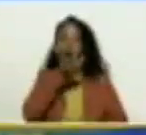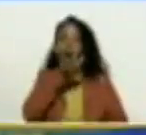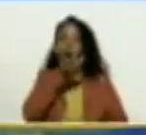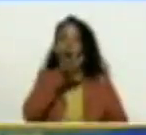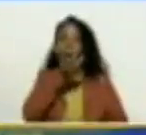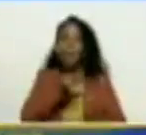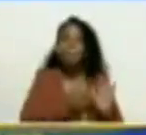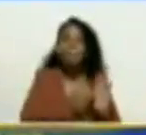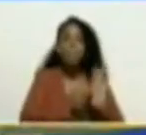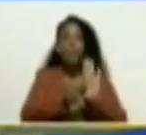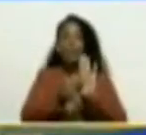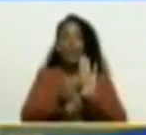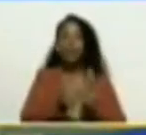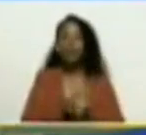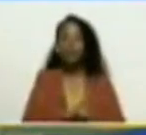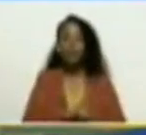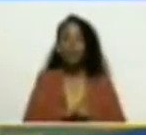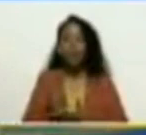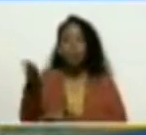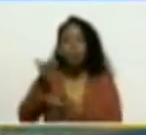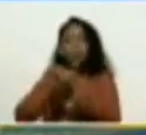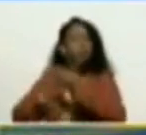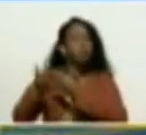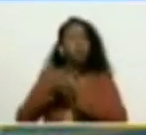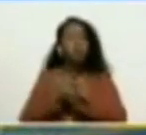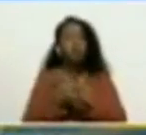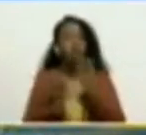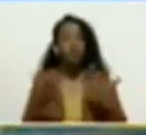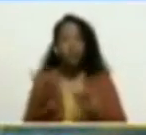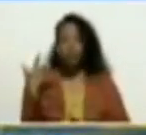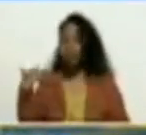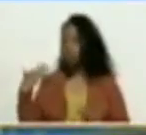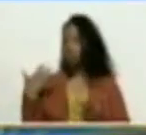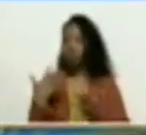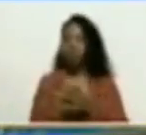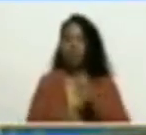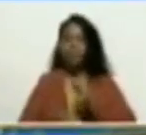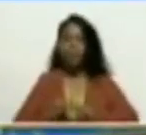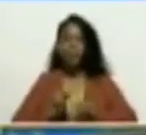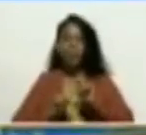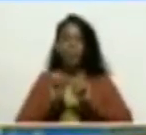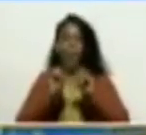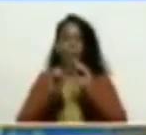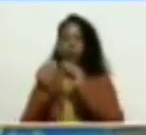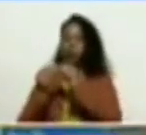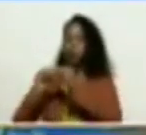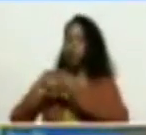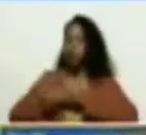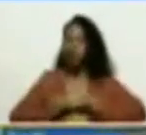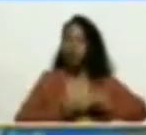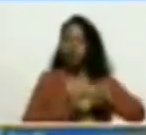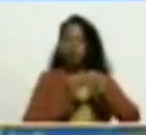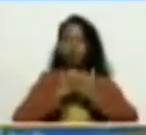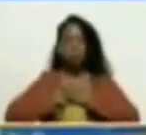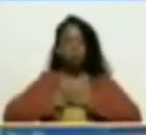en una relación que se ha venido construyendo desde la